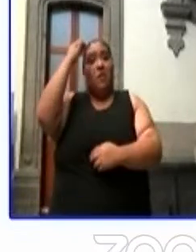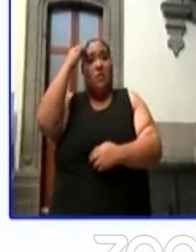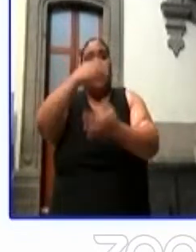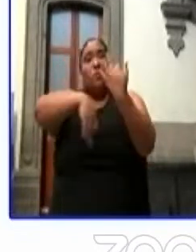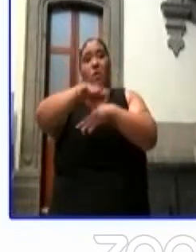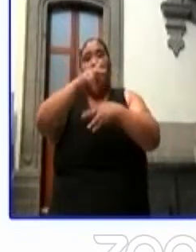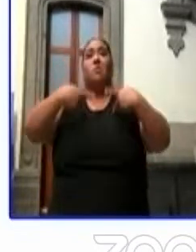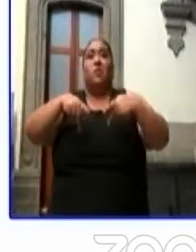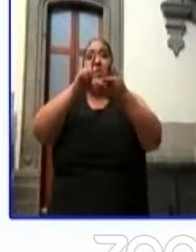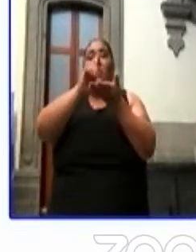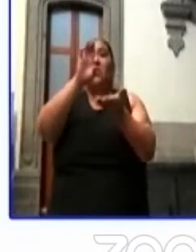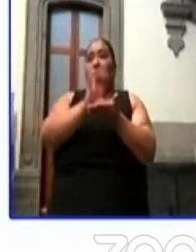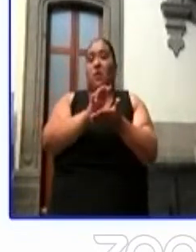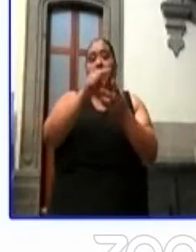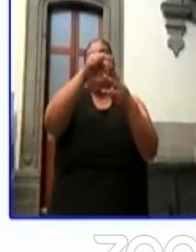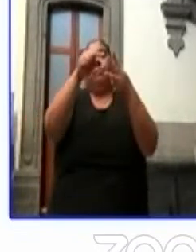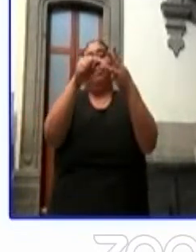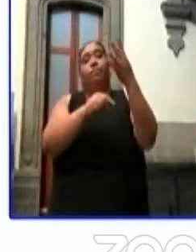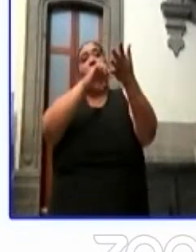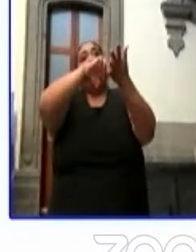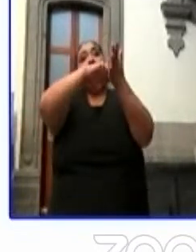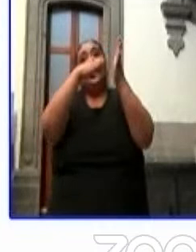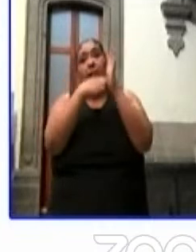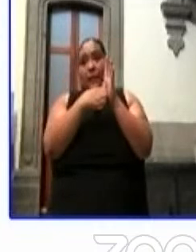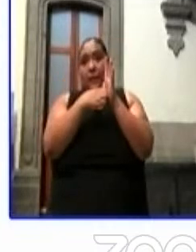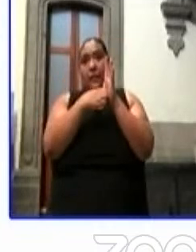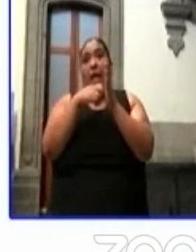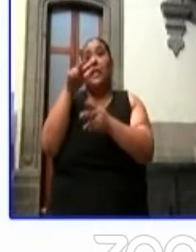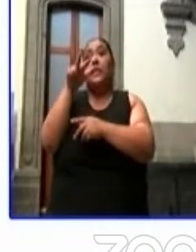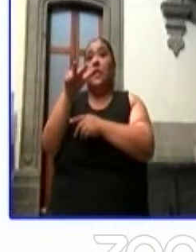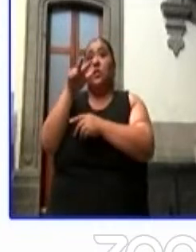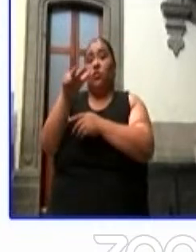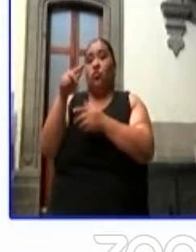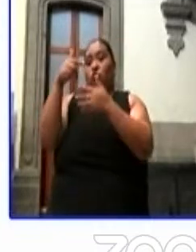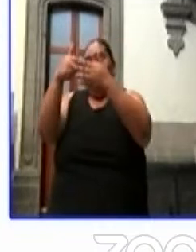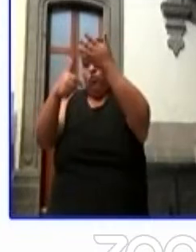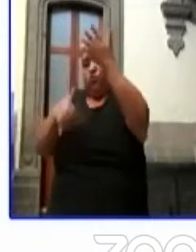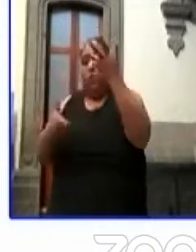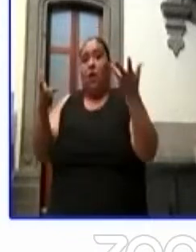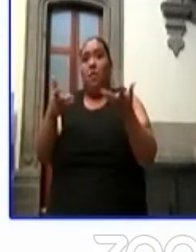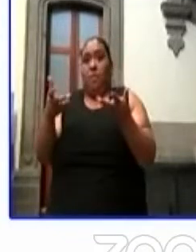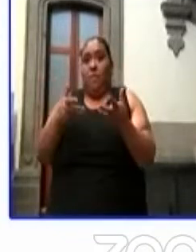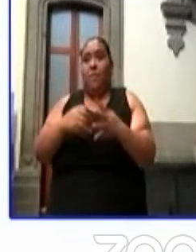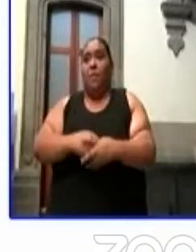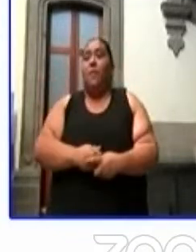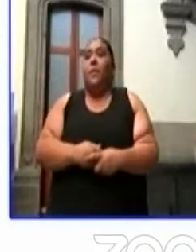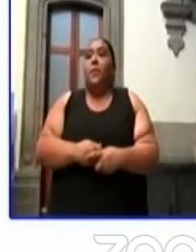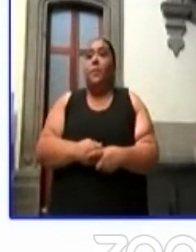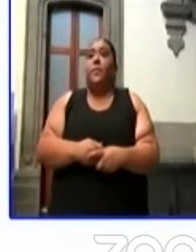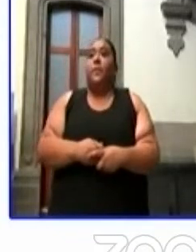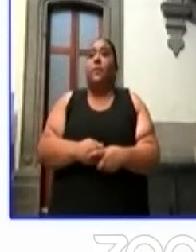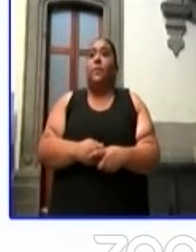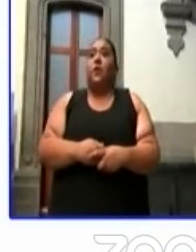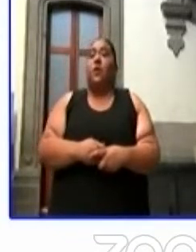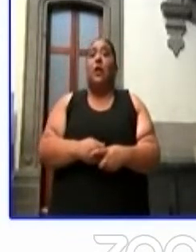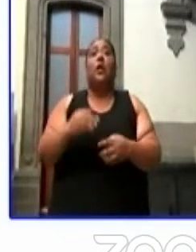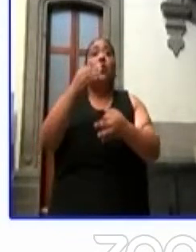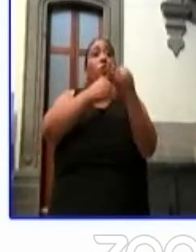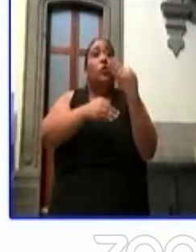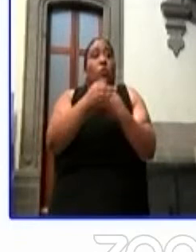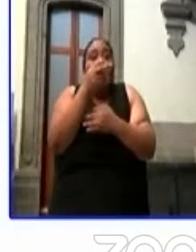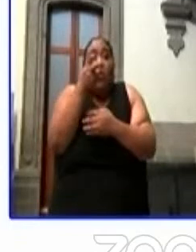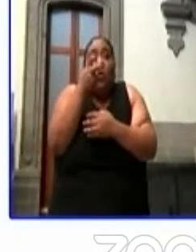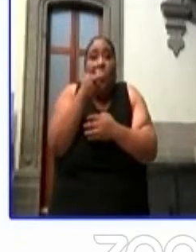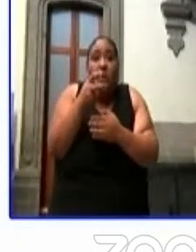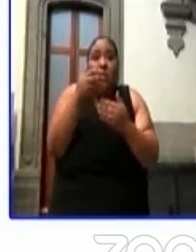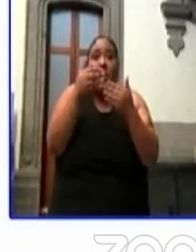tiene 3 estrategias y 18 líneas de acción. Como parte del ejercicio de